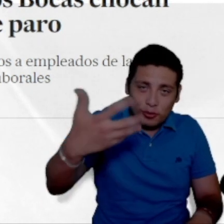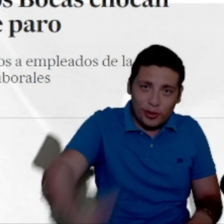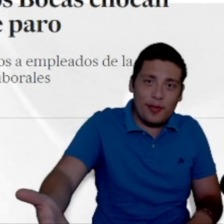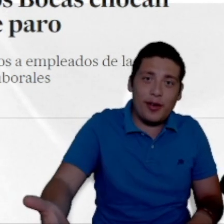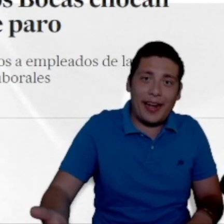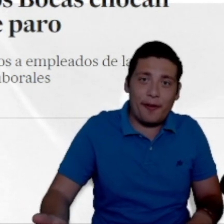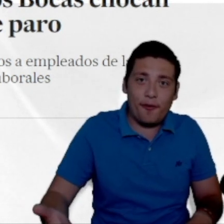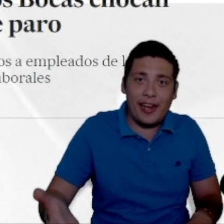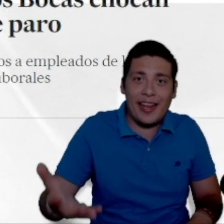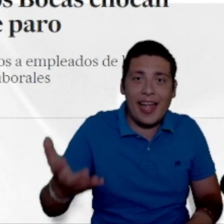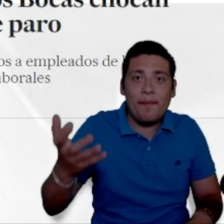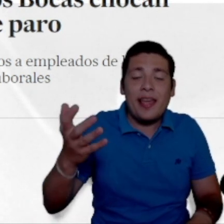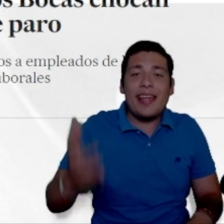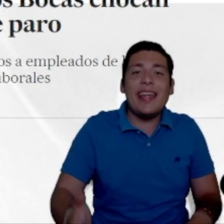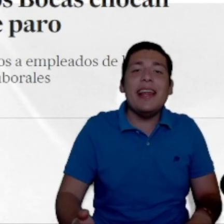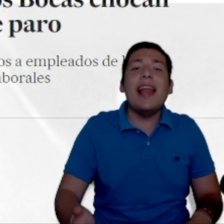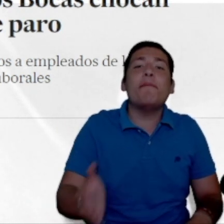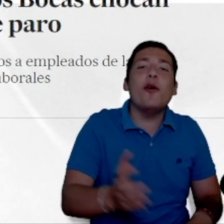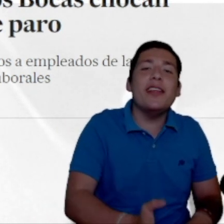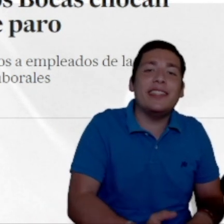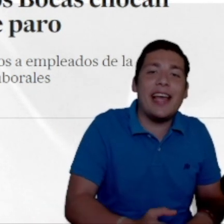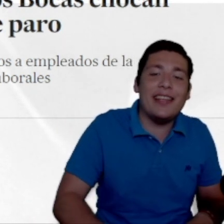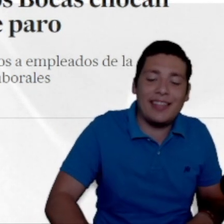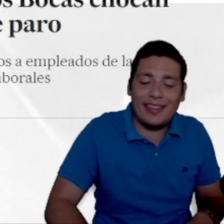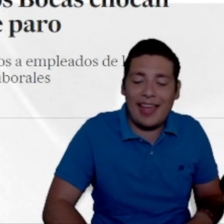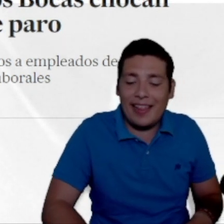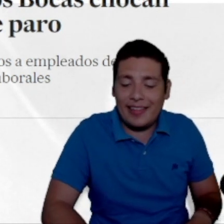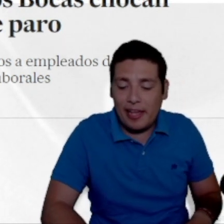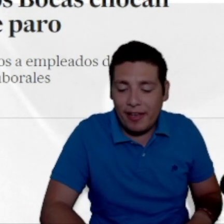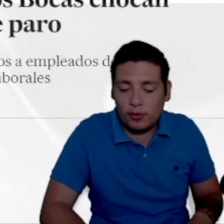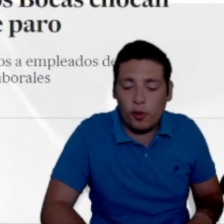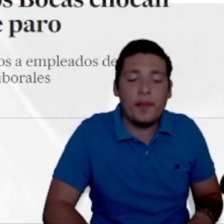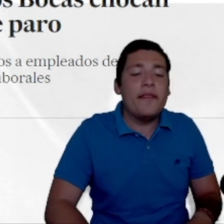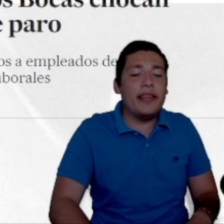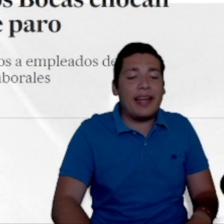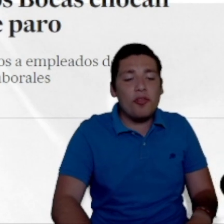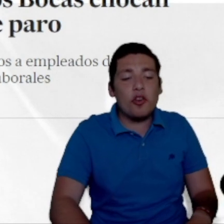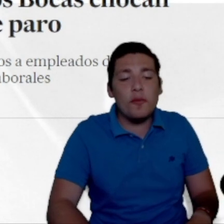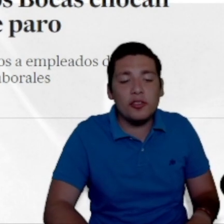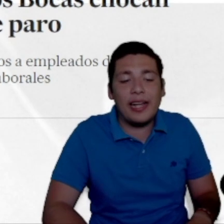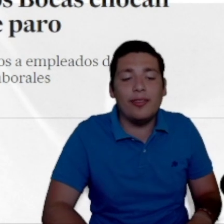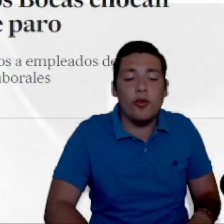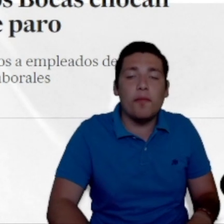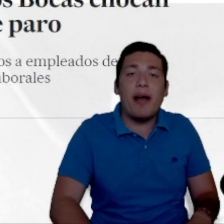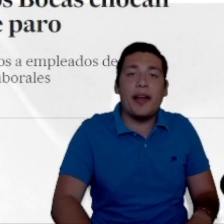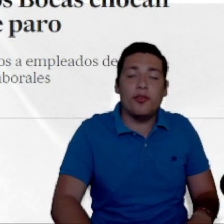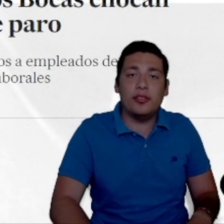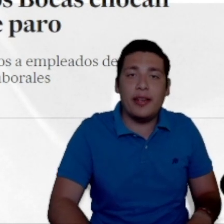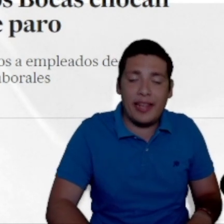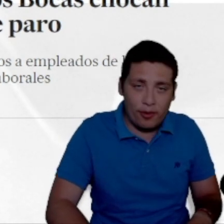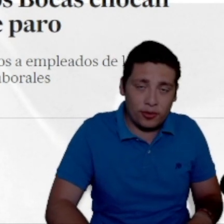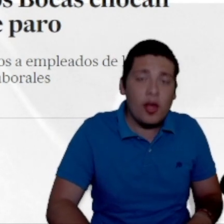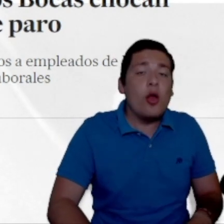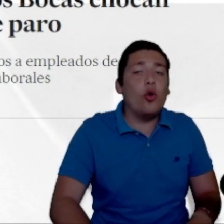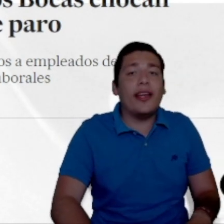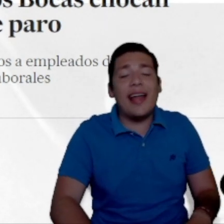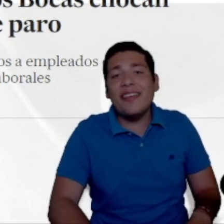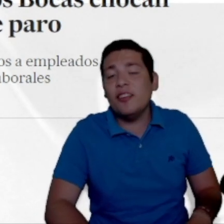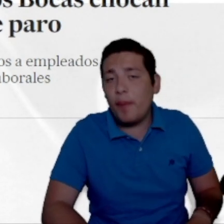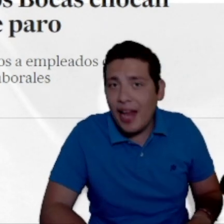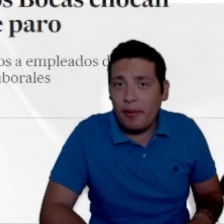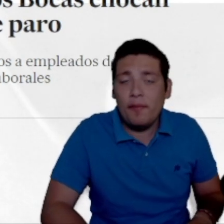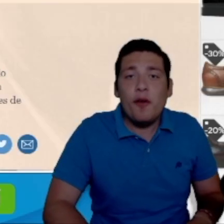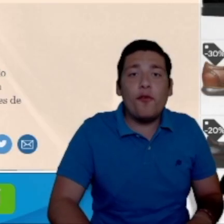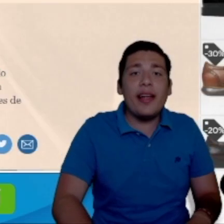están construyendo la refinería y la policía estatal de Tabasco, dejando como saldo varios heridos. Lo que